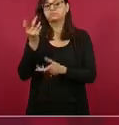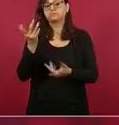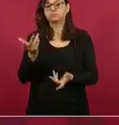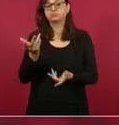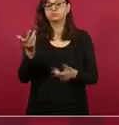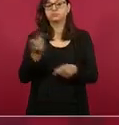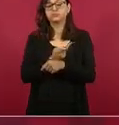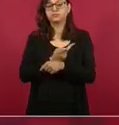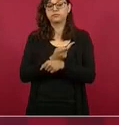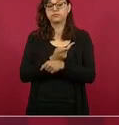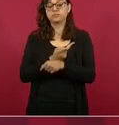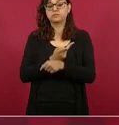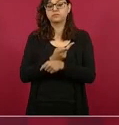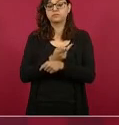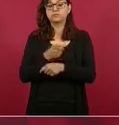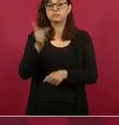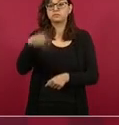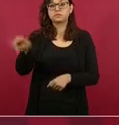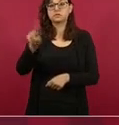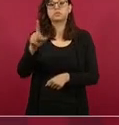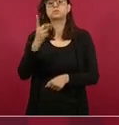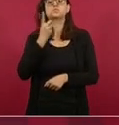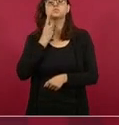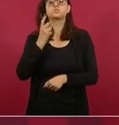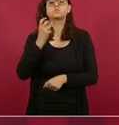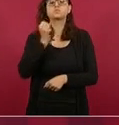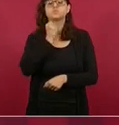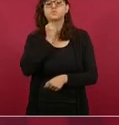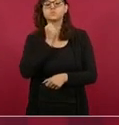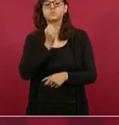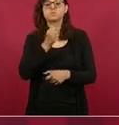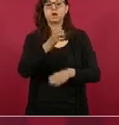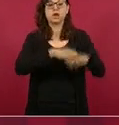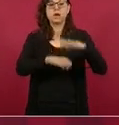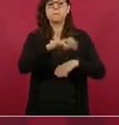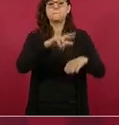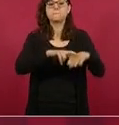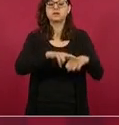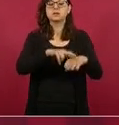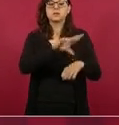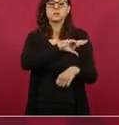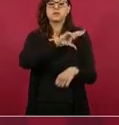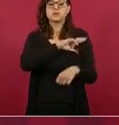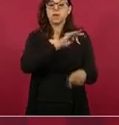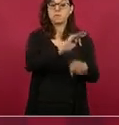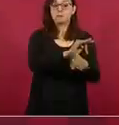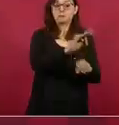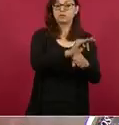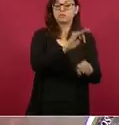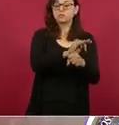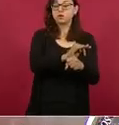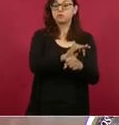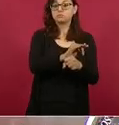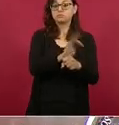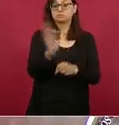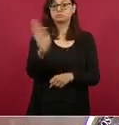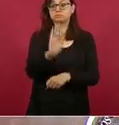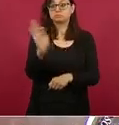legisladores que representan los intereses creados. En ese caso,